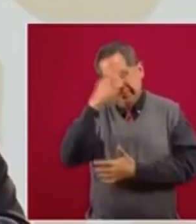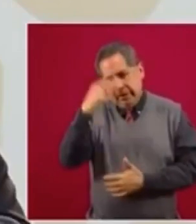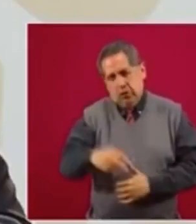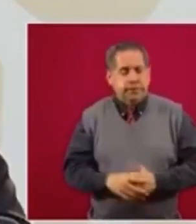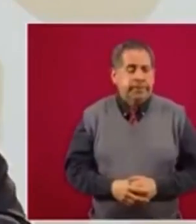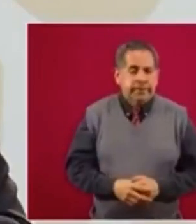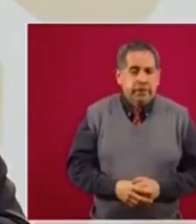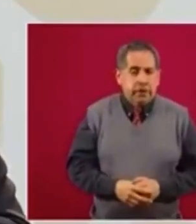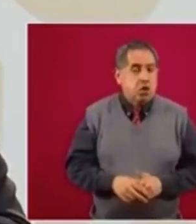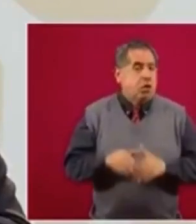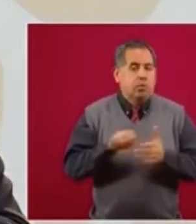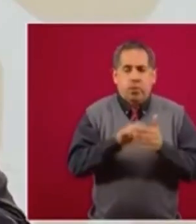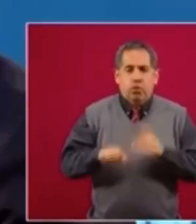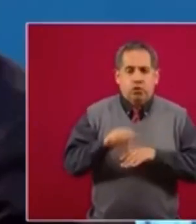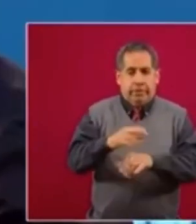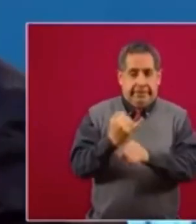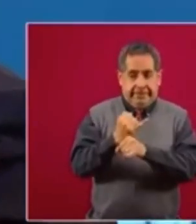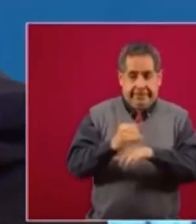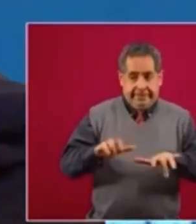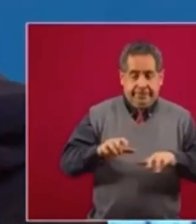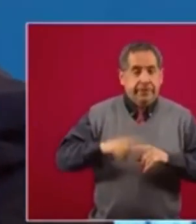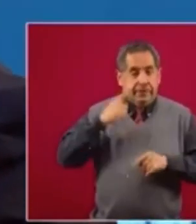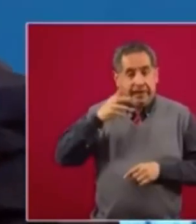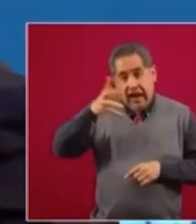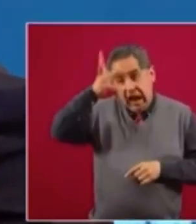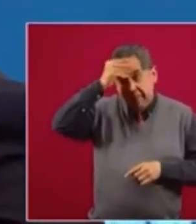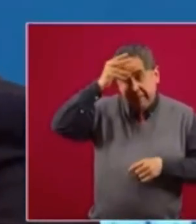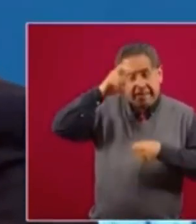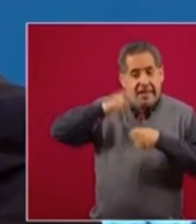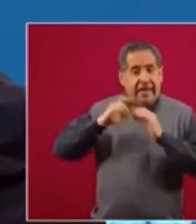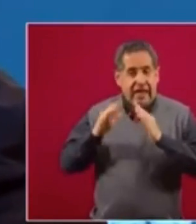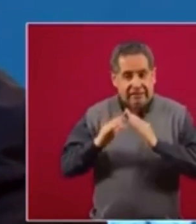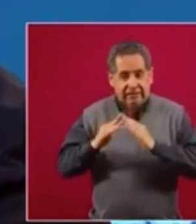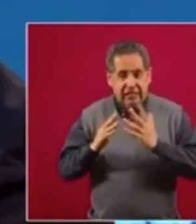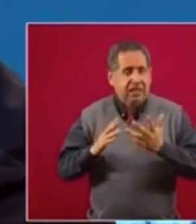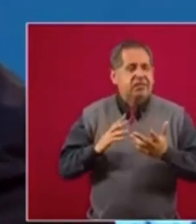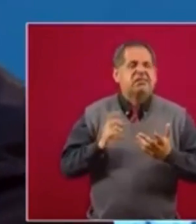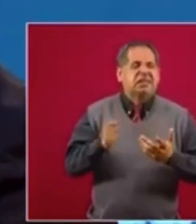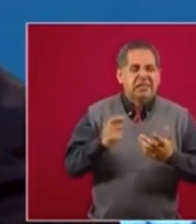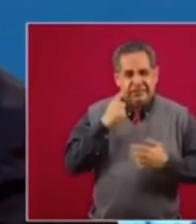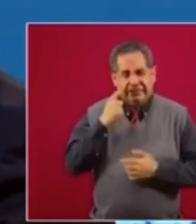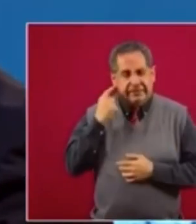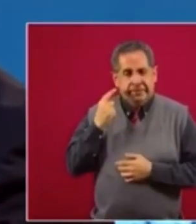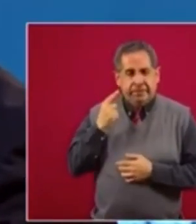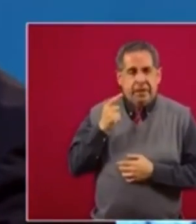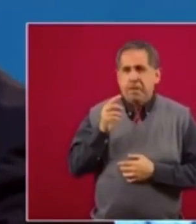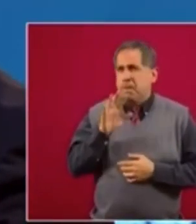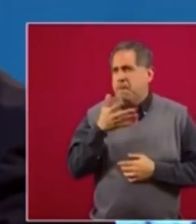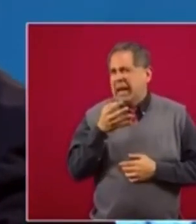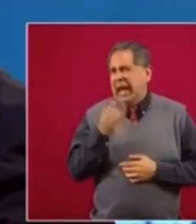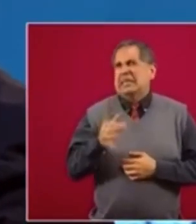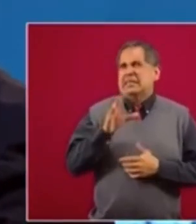En materia digital, por ejemplo, en Aprende en Casa tenemos una cifra que casi llega al